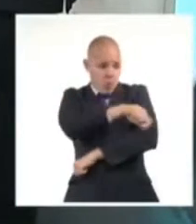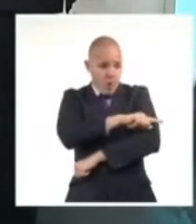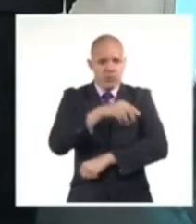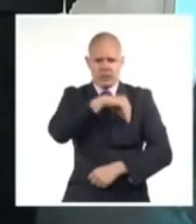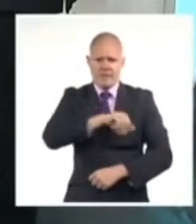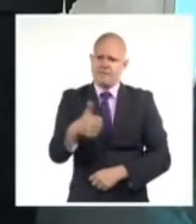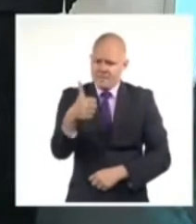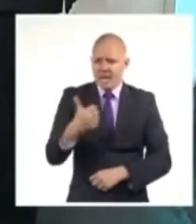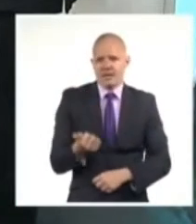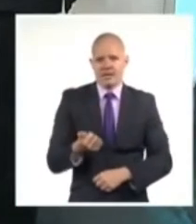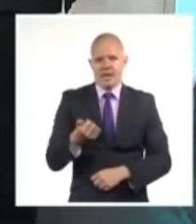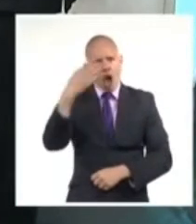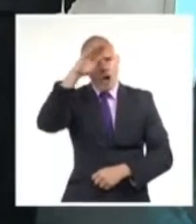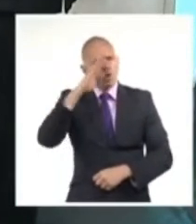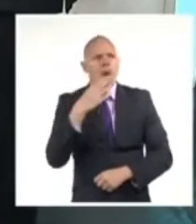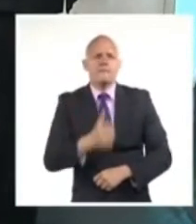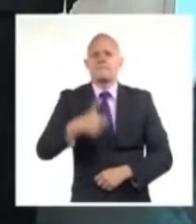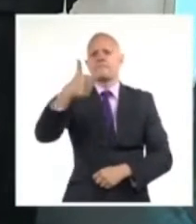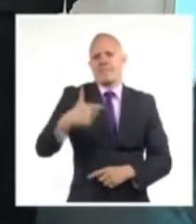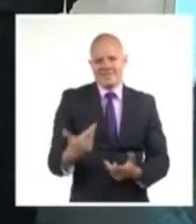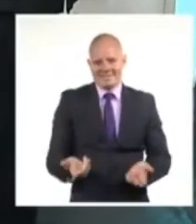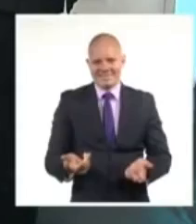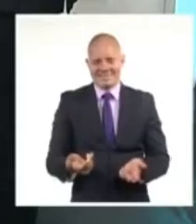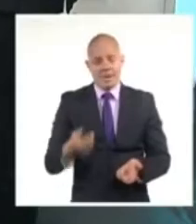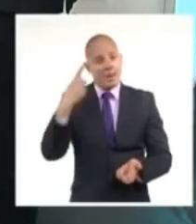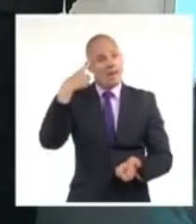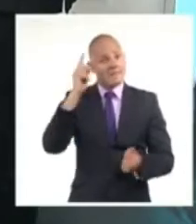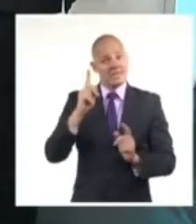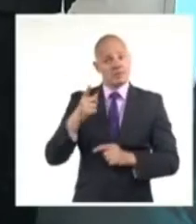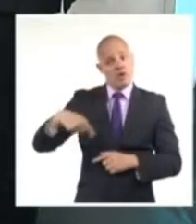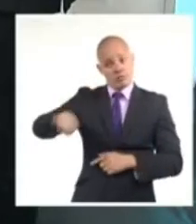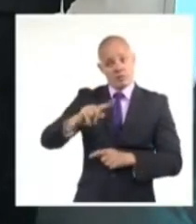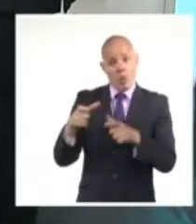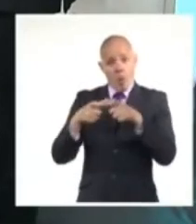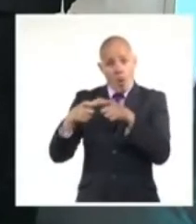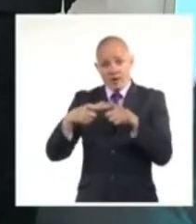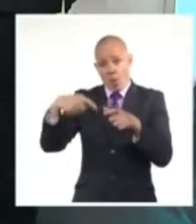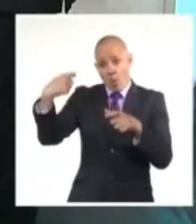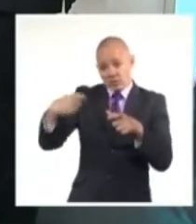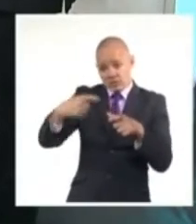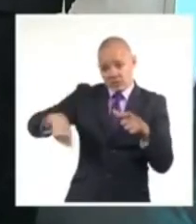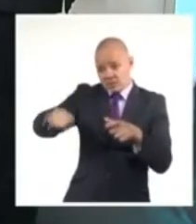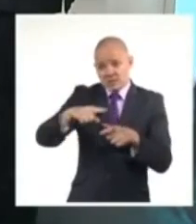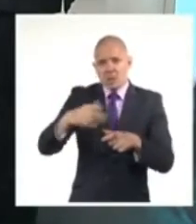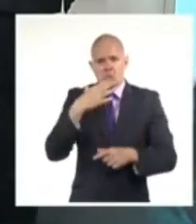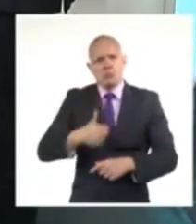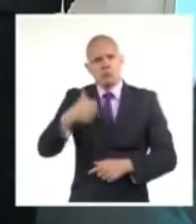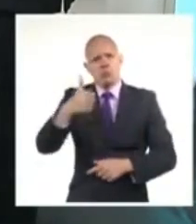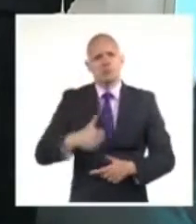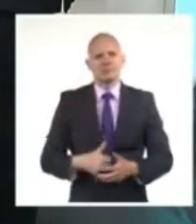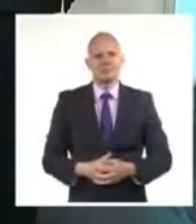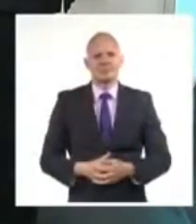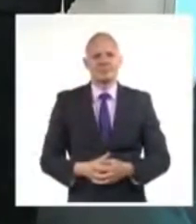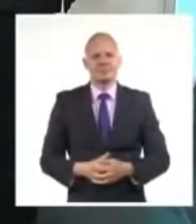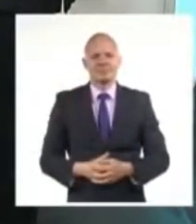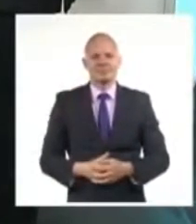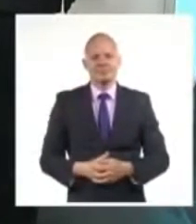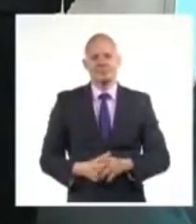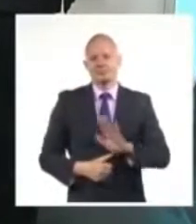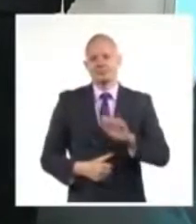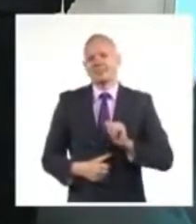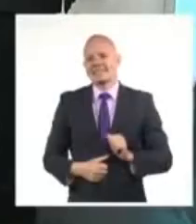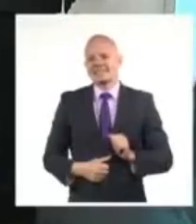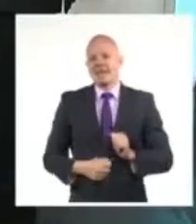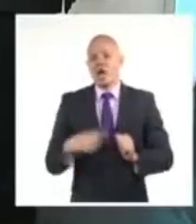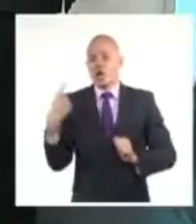en ese mejor derecho, las aspiraciones de los juristas, yo te diría que son de muchas expectativas. Y los juristas